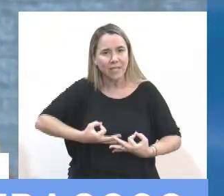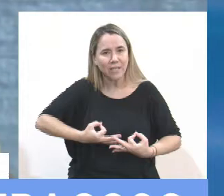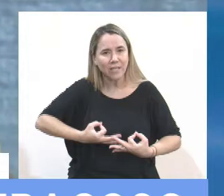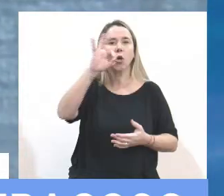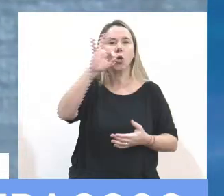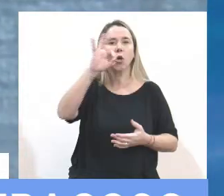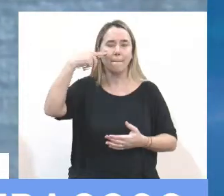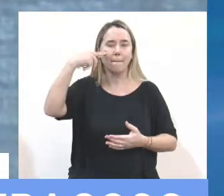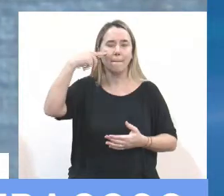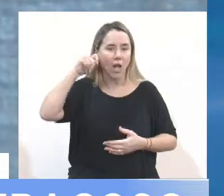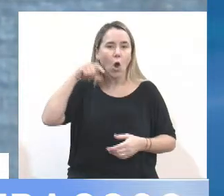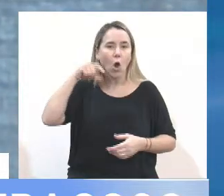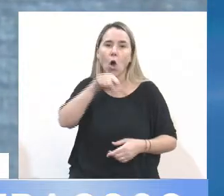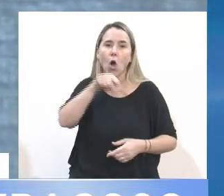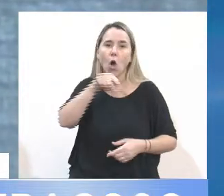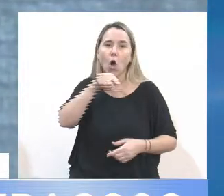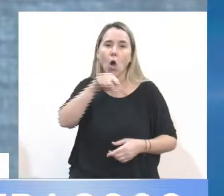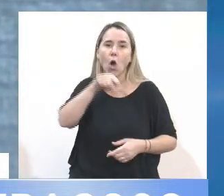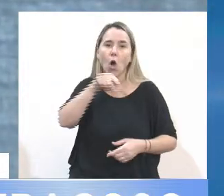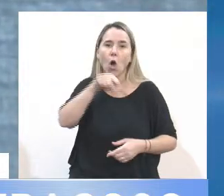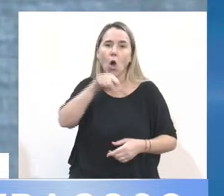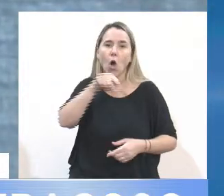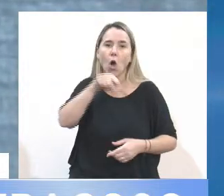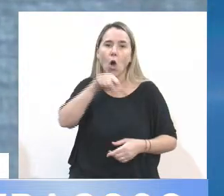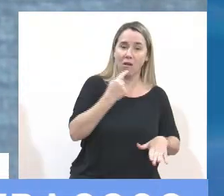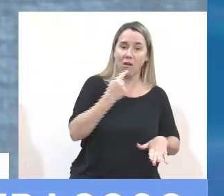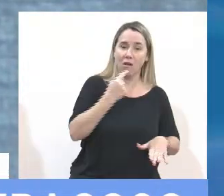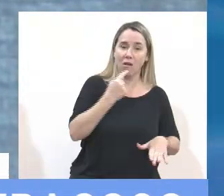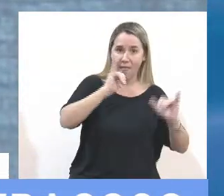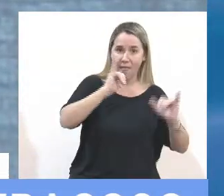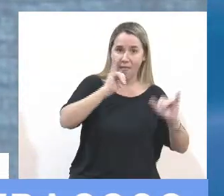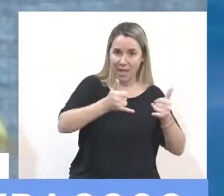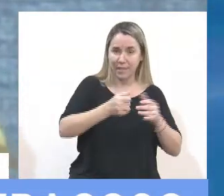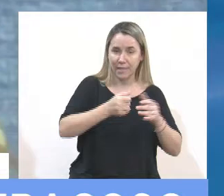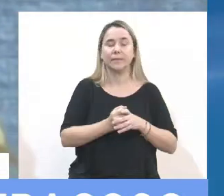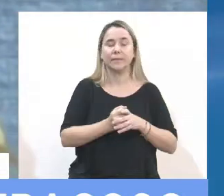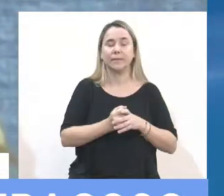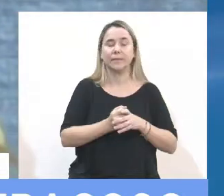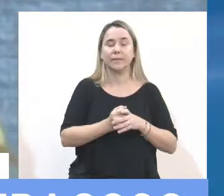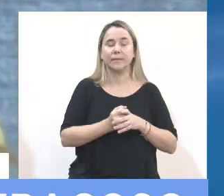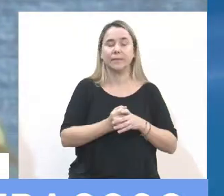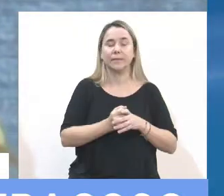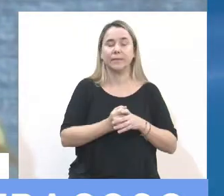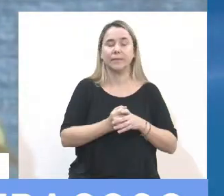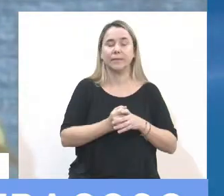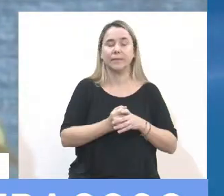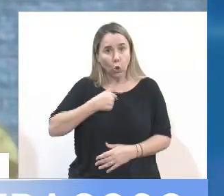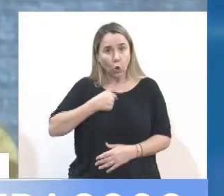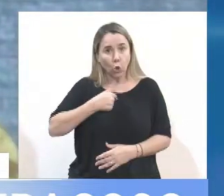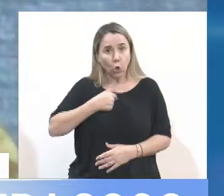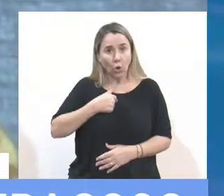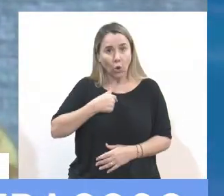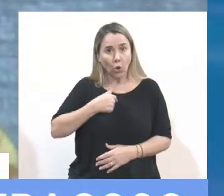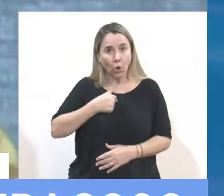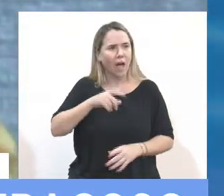Ciberacoso contra Niñas, Niños y Adolescentes que estamos creando hoy mediante esta ley. Pero por mi parte, hay alguien